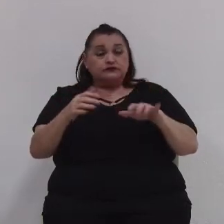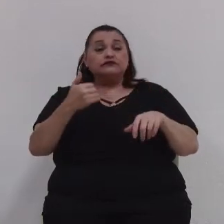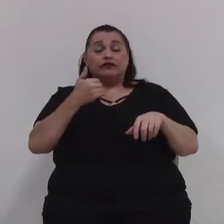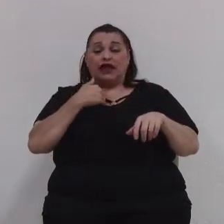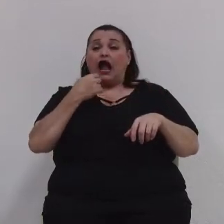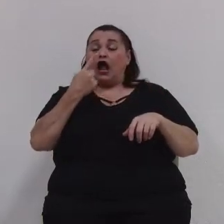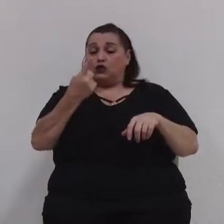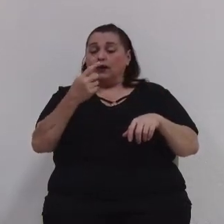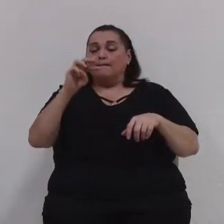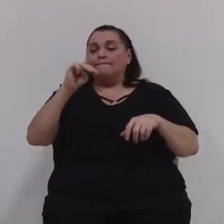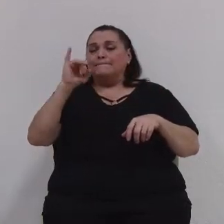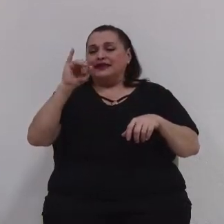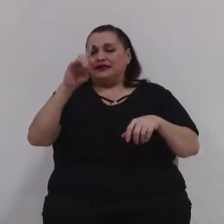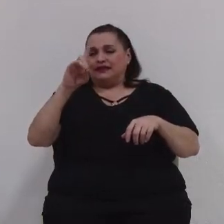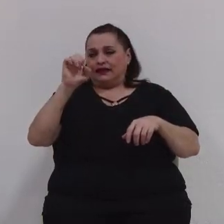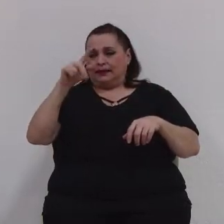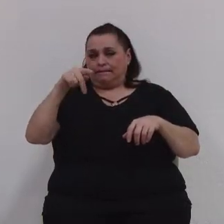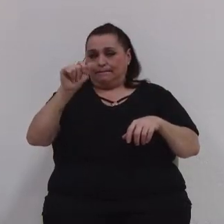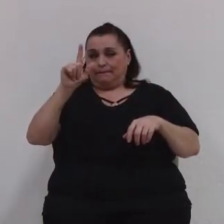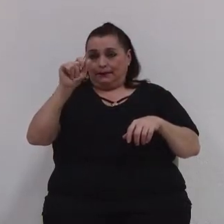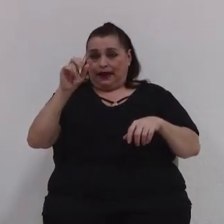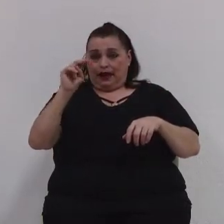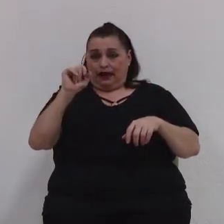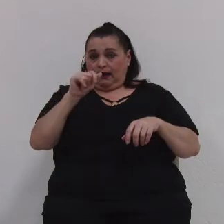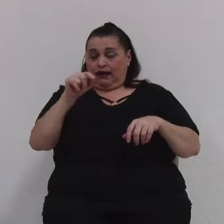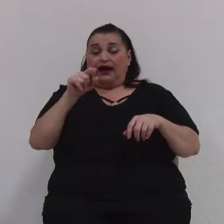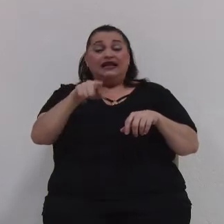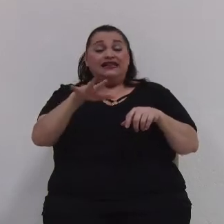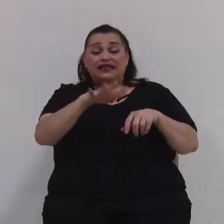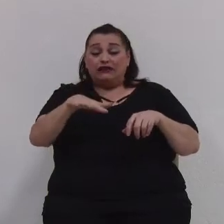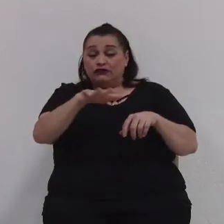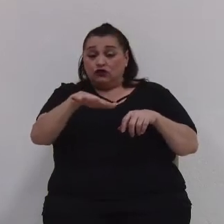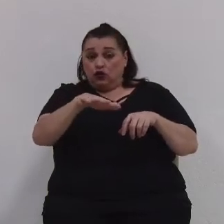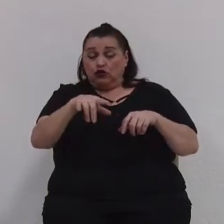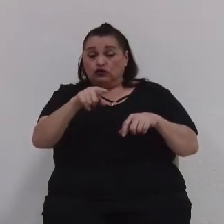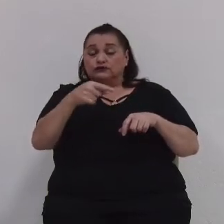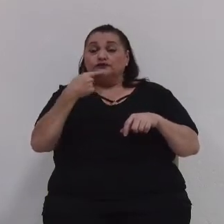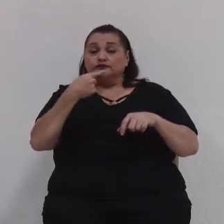mi de plan al respecto, no es el único, en donde los territorios están